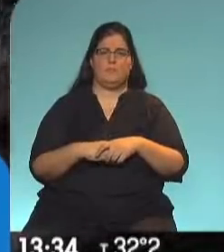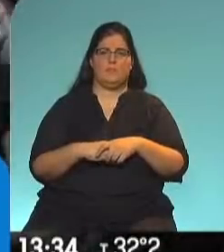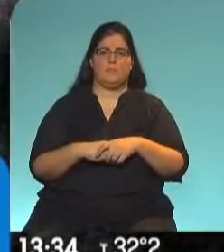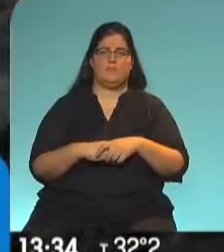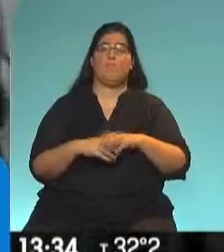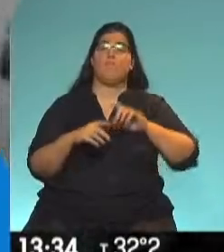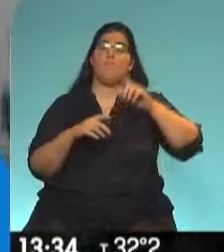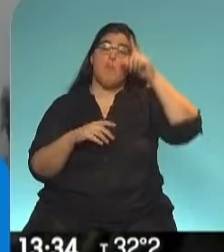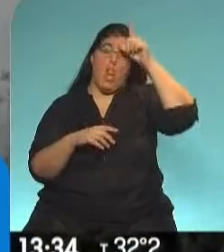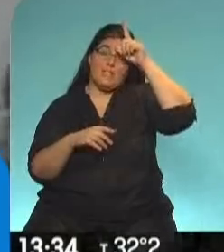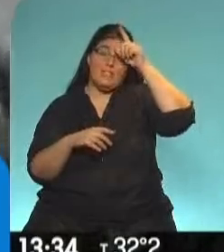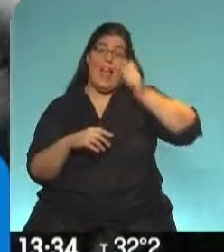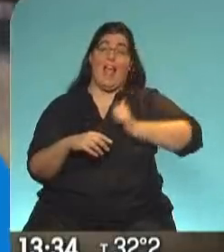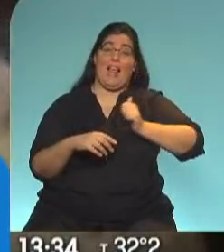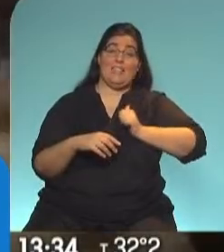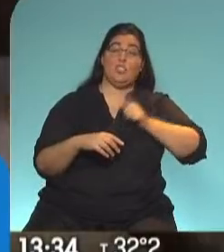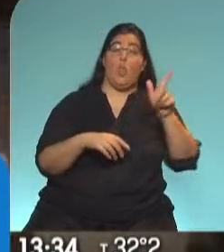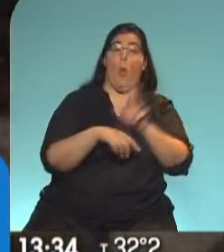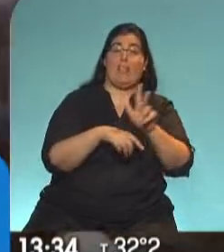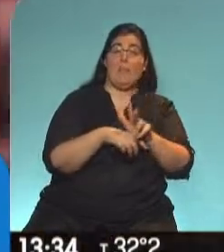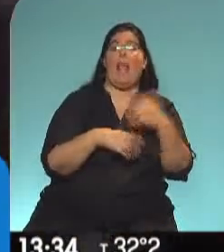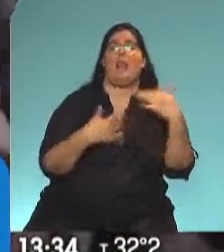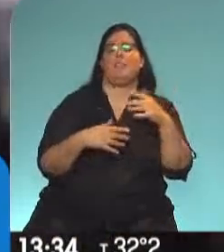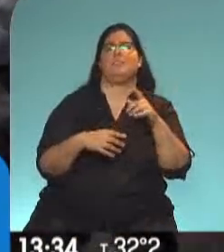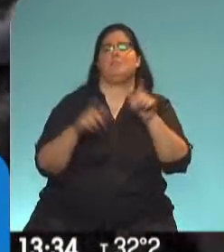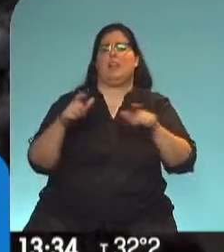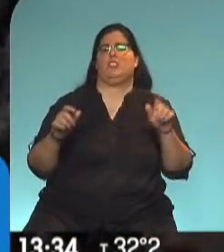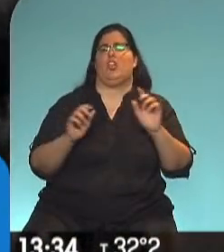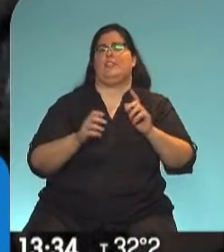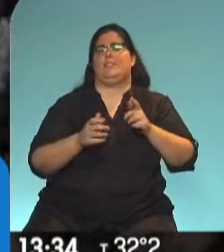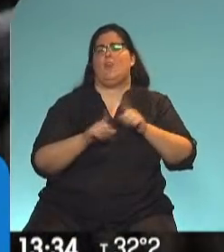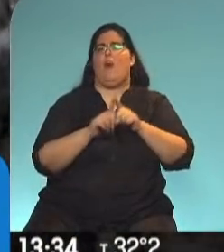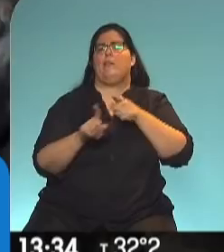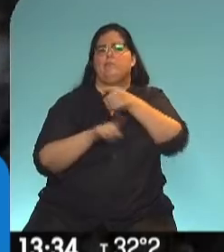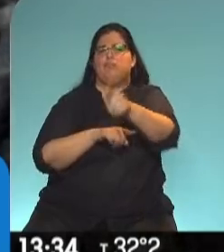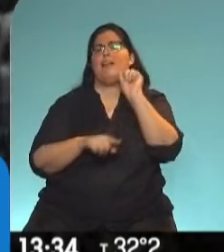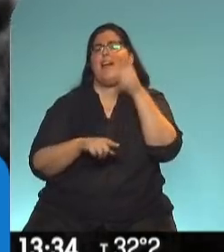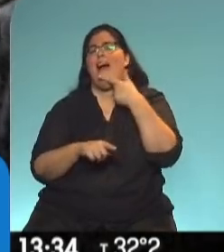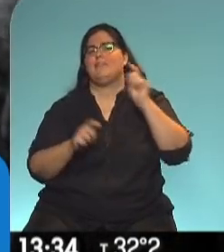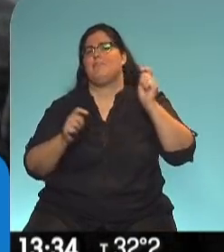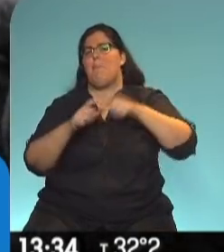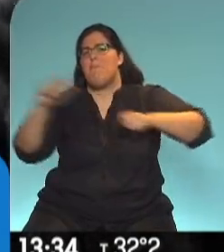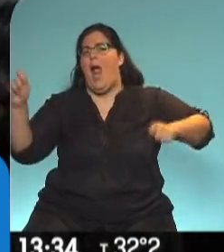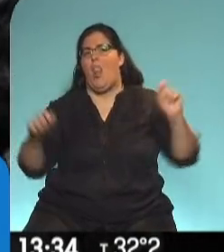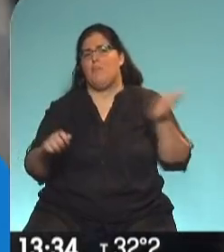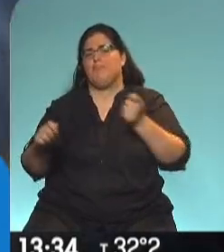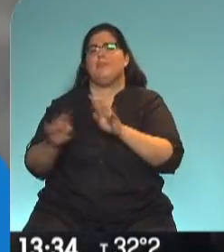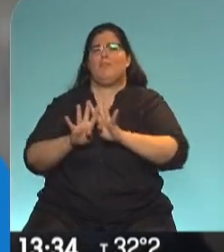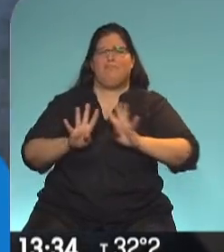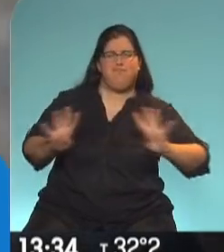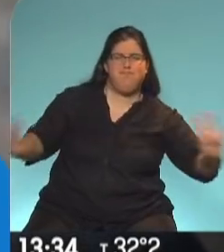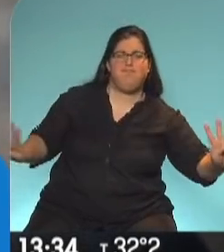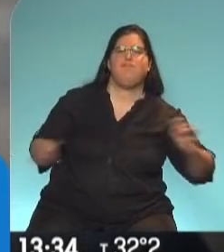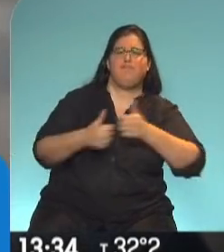La policía y el ejército guatemaltecos reprimieron a los migrantes con gases lacrimógenos y palos, estableciendo barricadas para